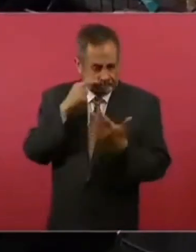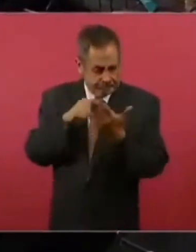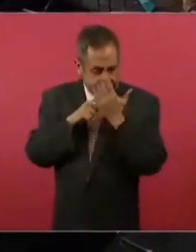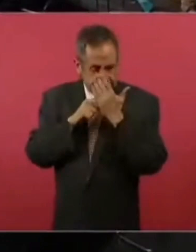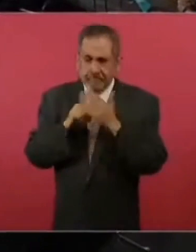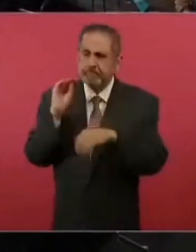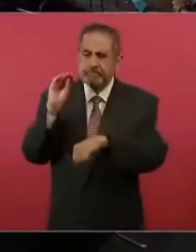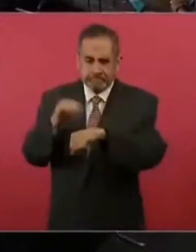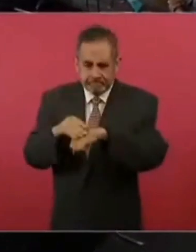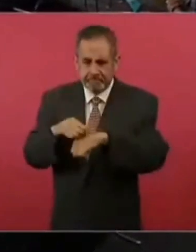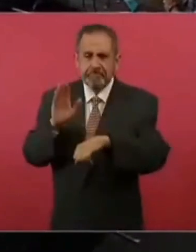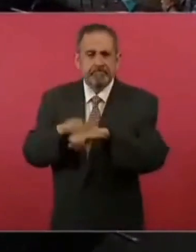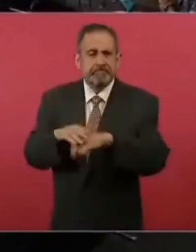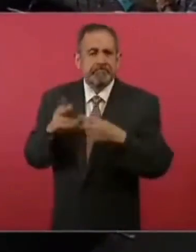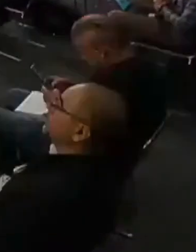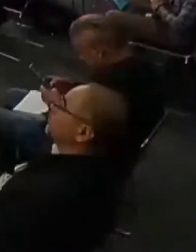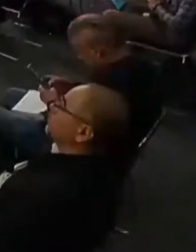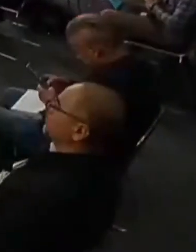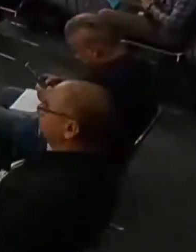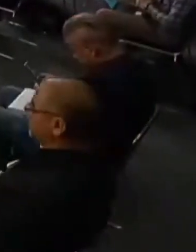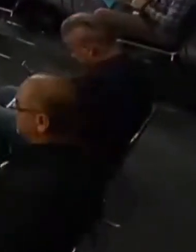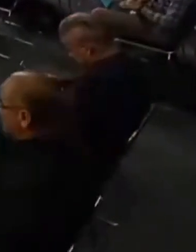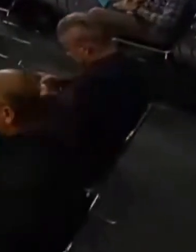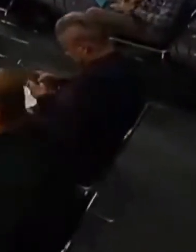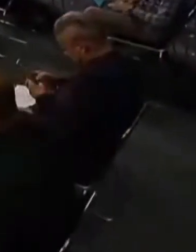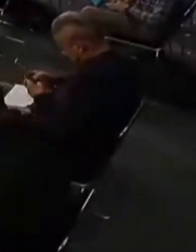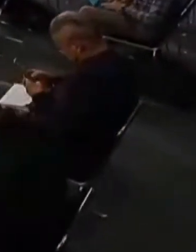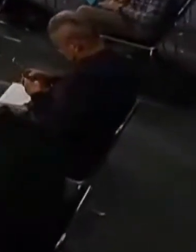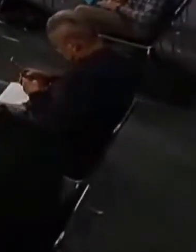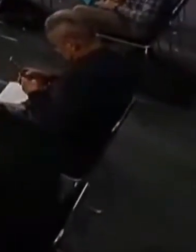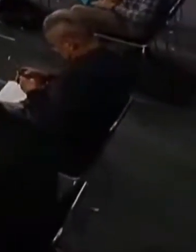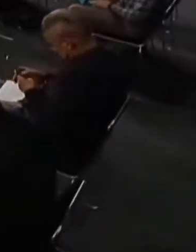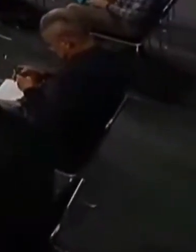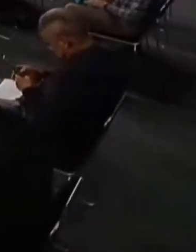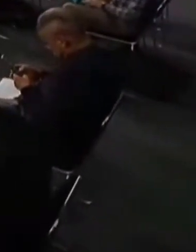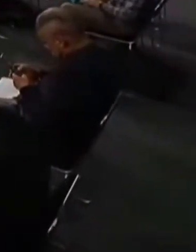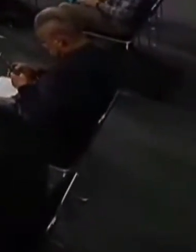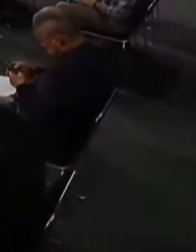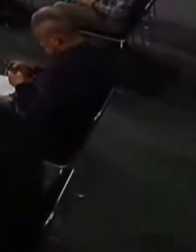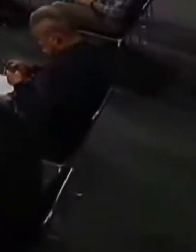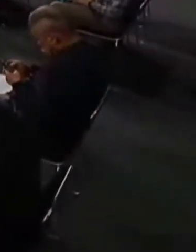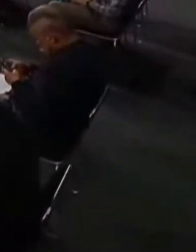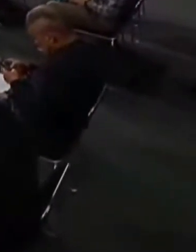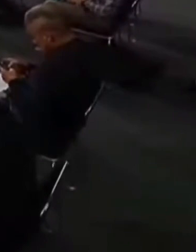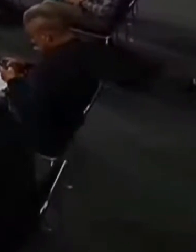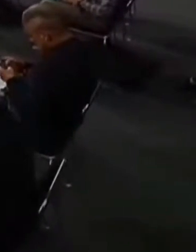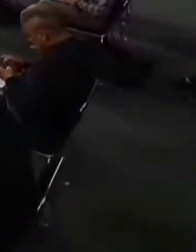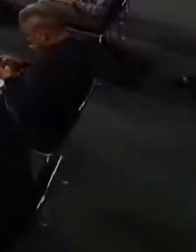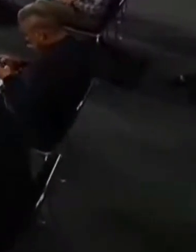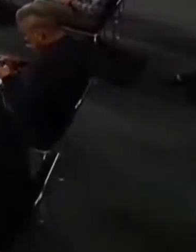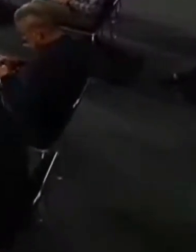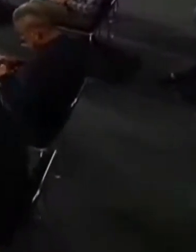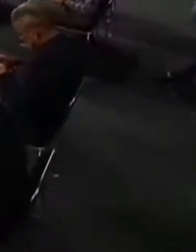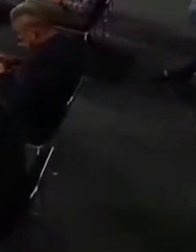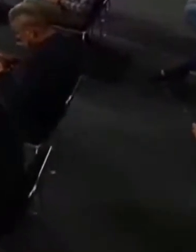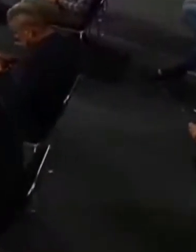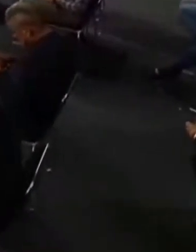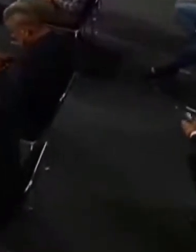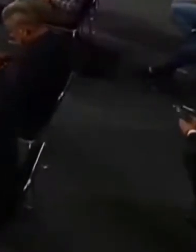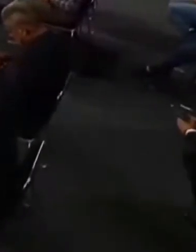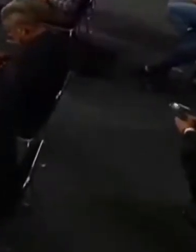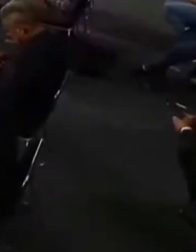datos sobre homicidios en los últimos tiempos en Michoacán, ha habido una disminución